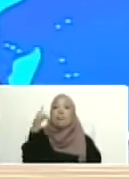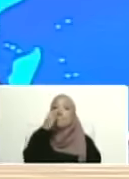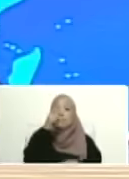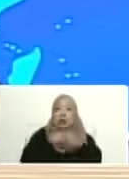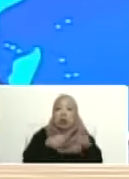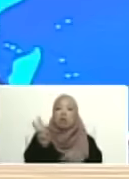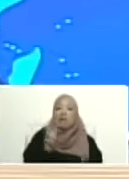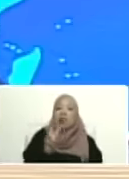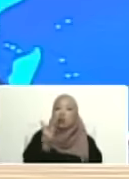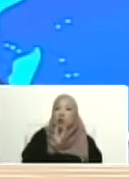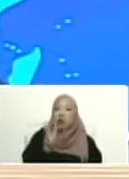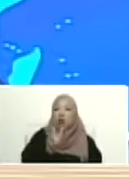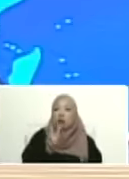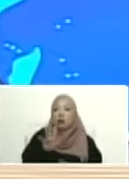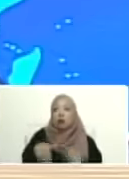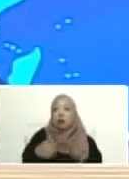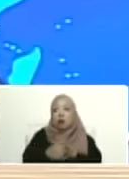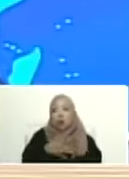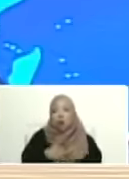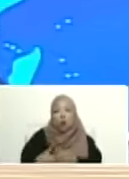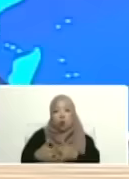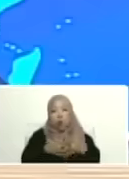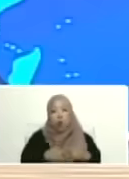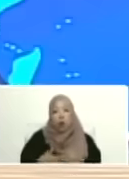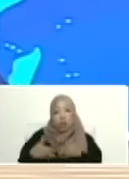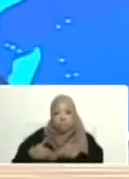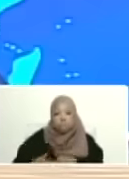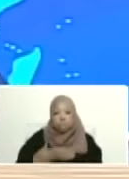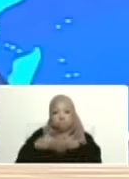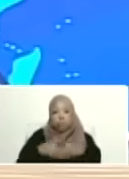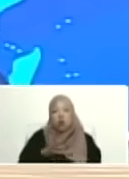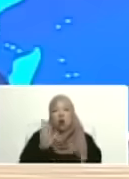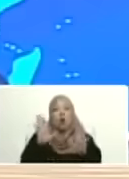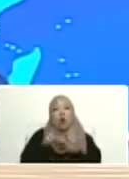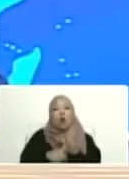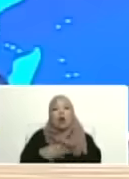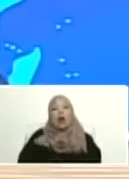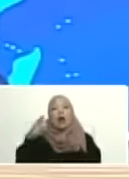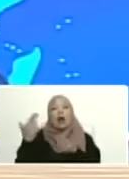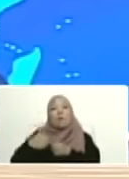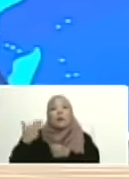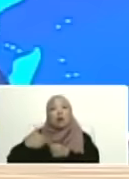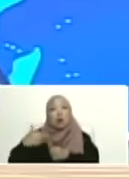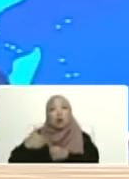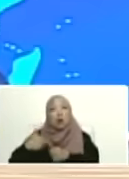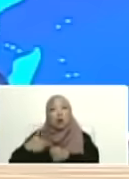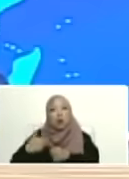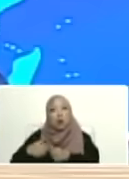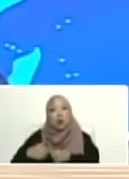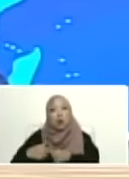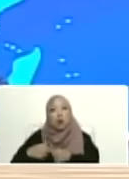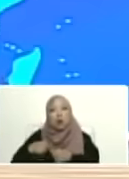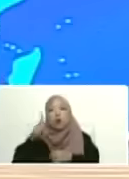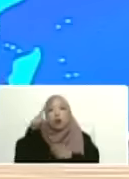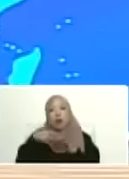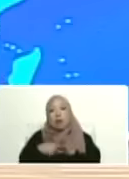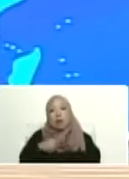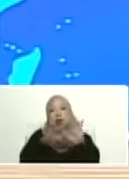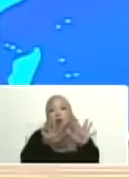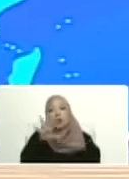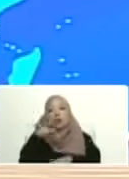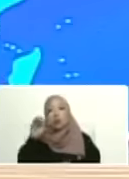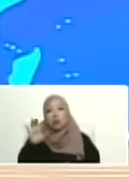invadir Venezuela con el ejército de Estados Unidos, con los marines. ¿Para qué? Para apoderarse del petróleo, ya temprano en 1905.